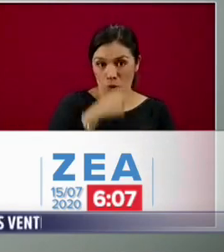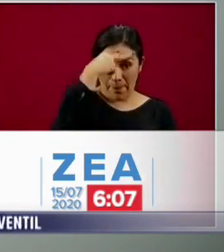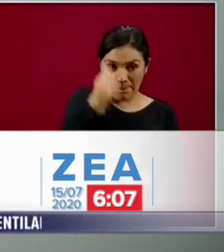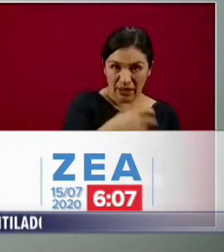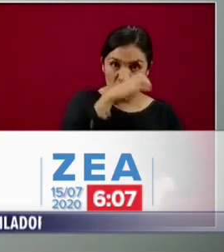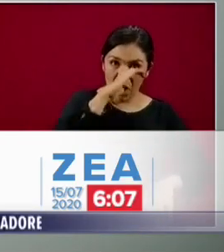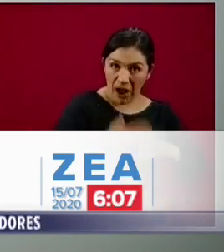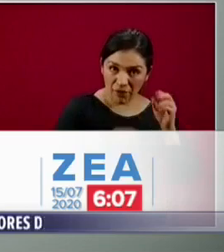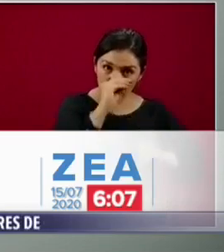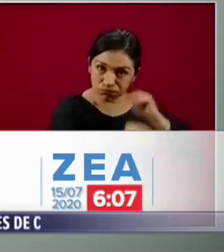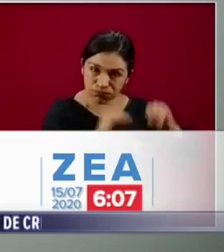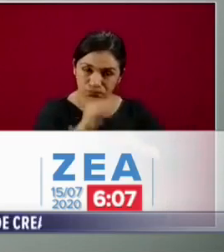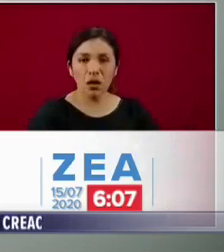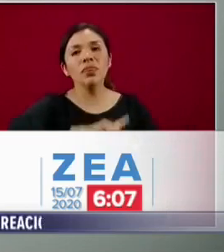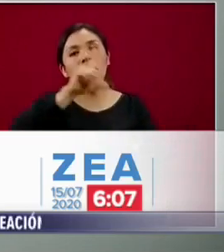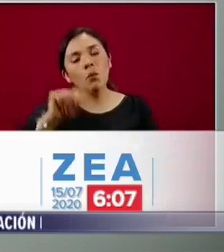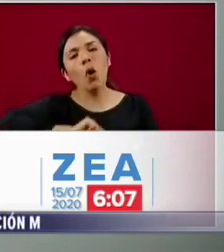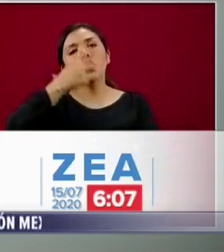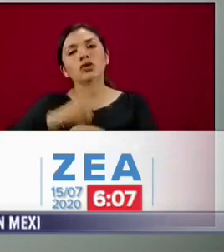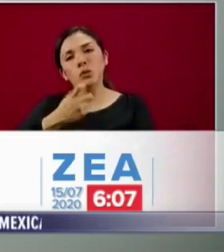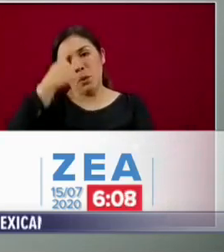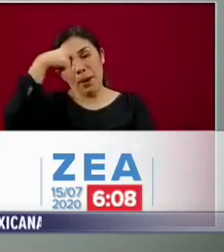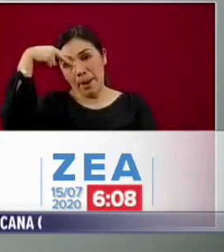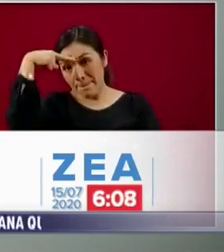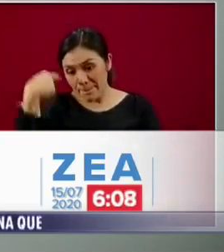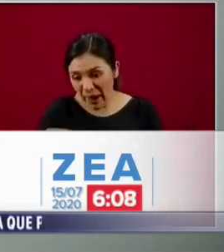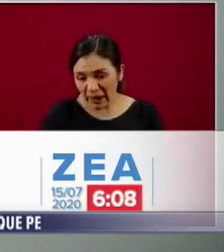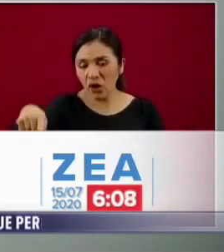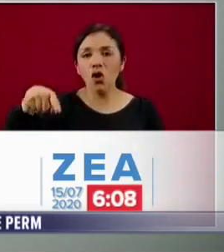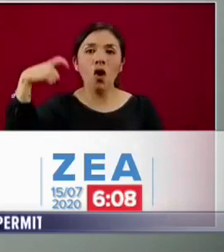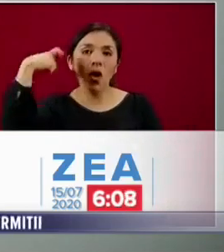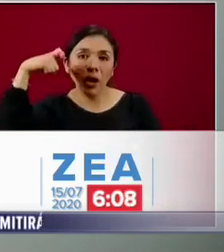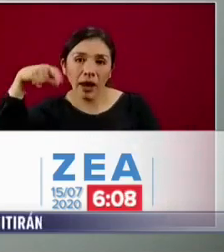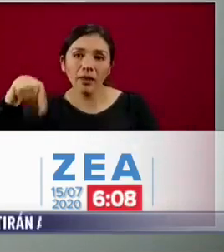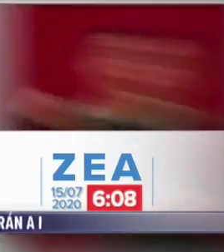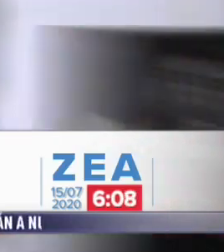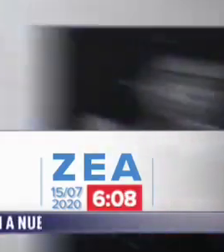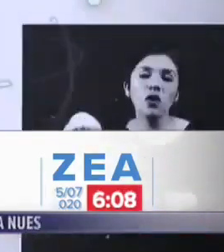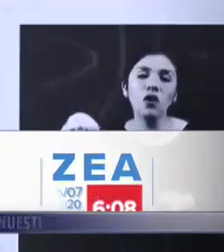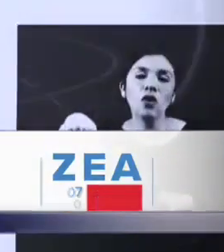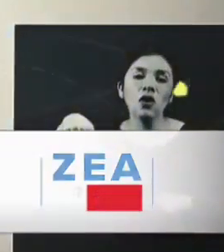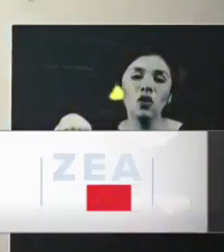Toluca-México y para lanzarnos una convocatoria del tren México-Querétaro-León.